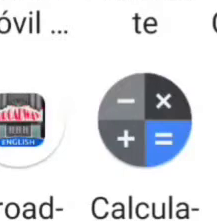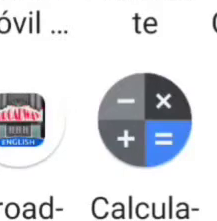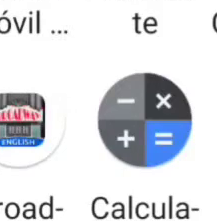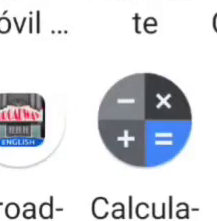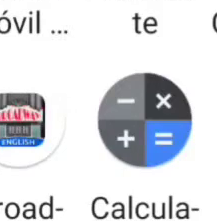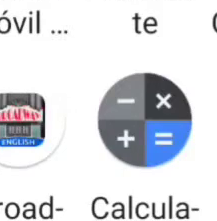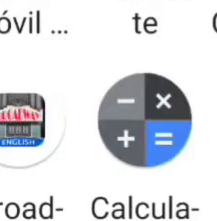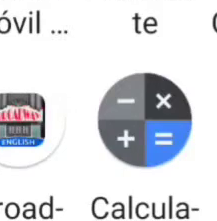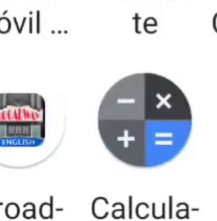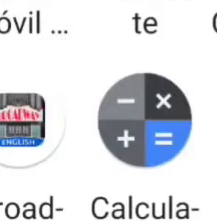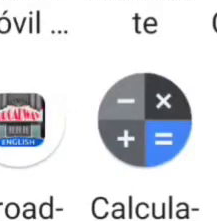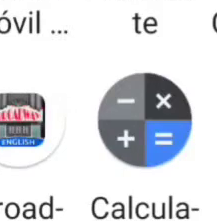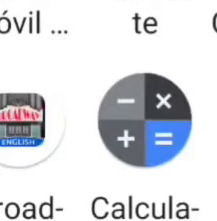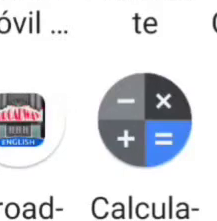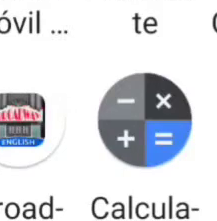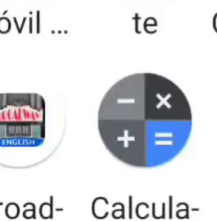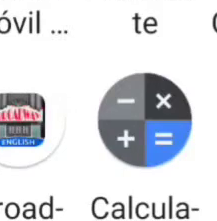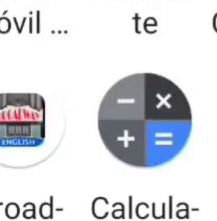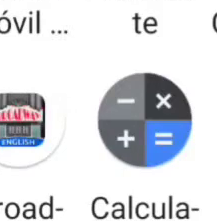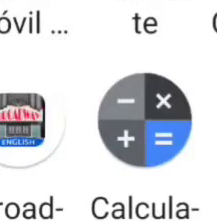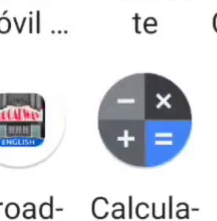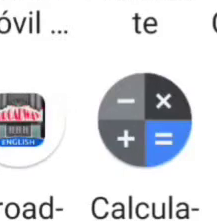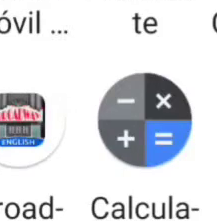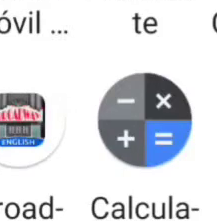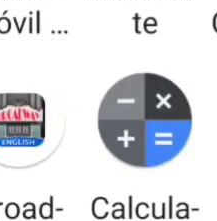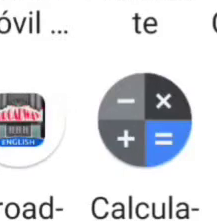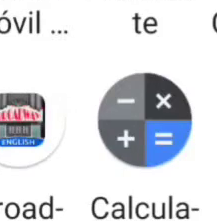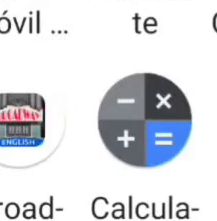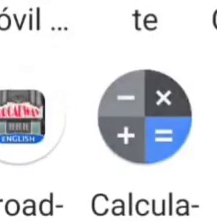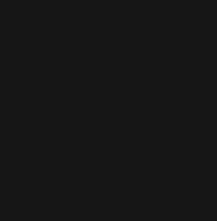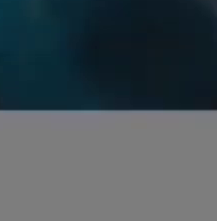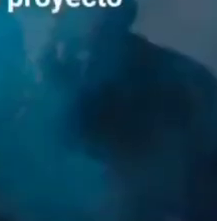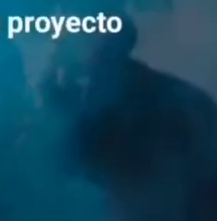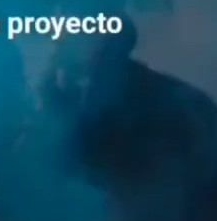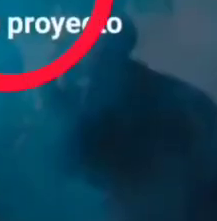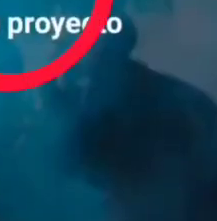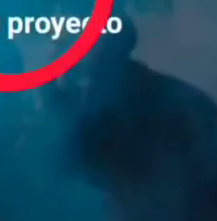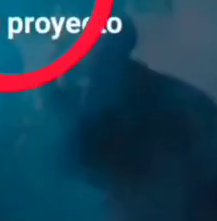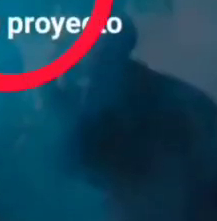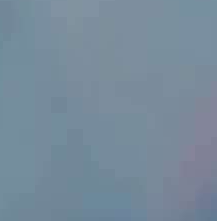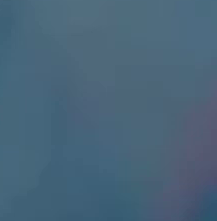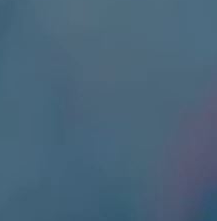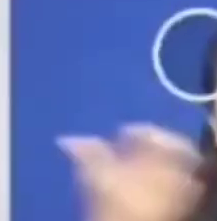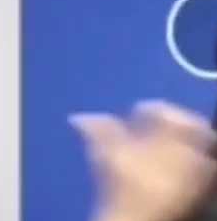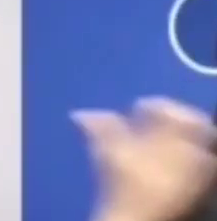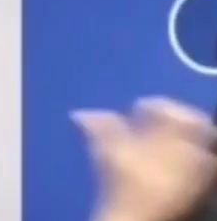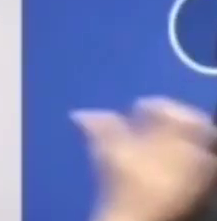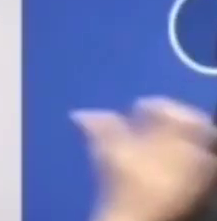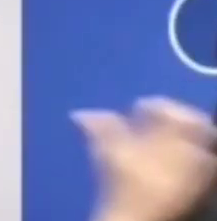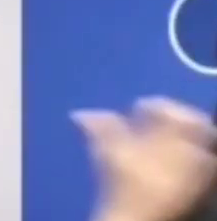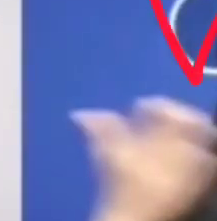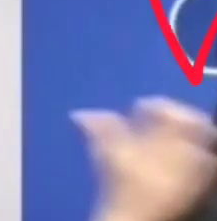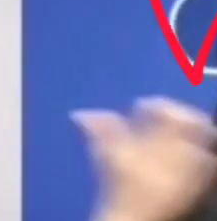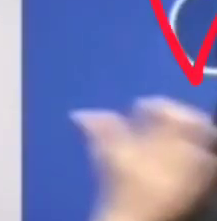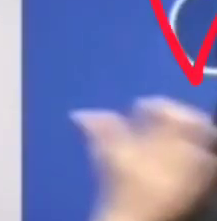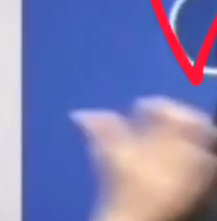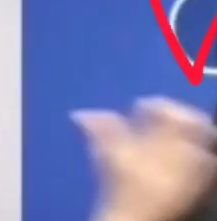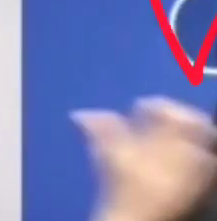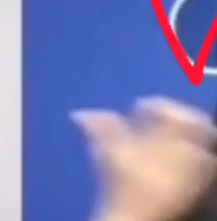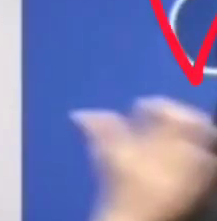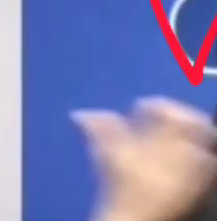hola como estan lo que voy a utilizar es una aplicación cup cut que permite subtitular de manera